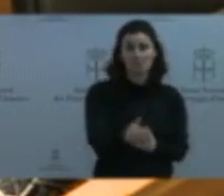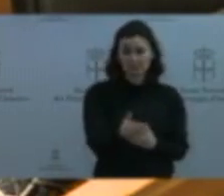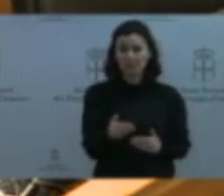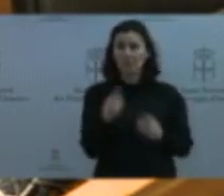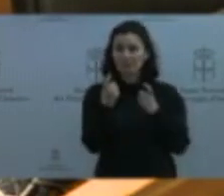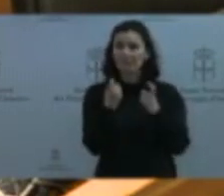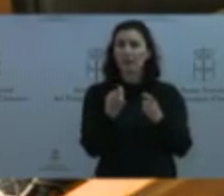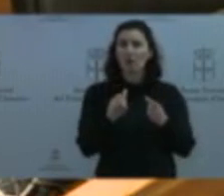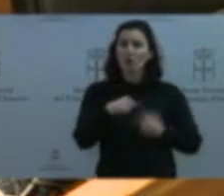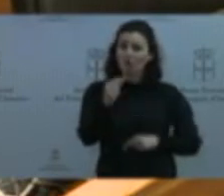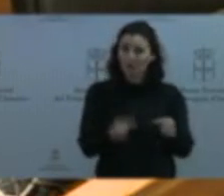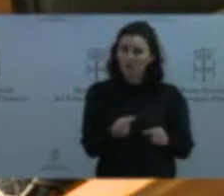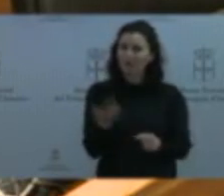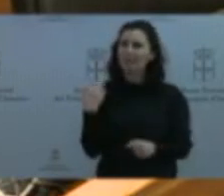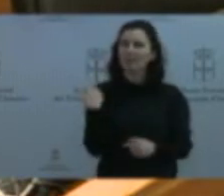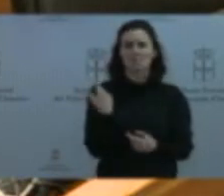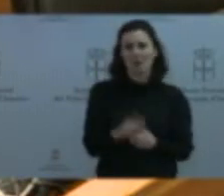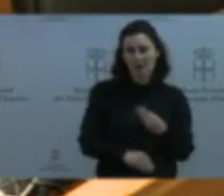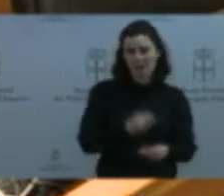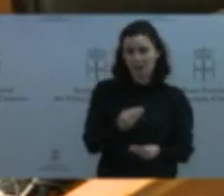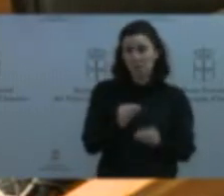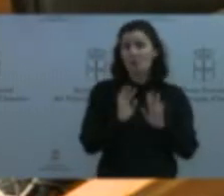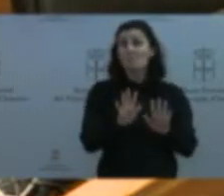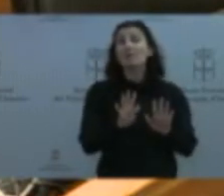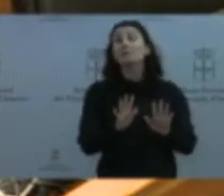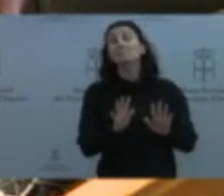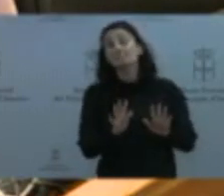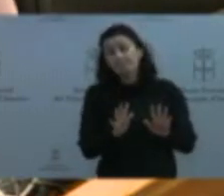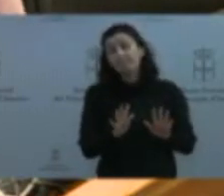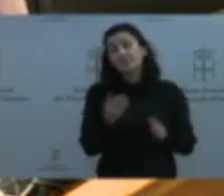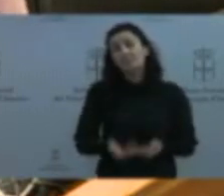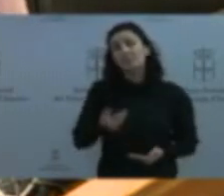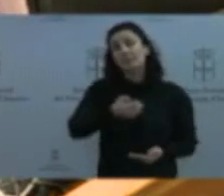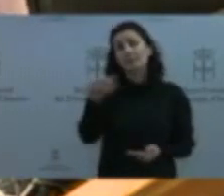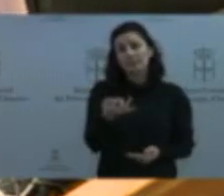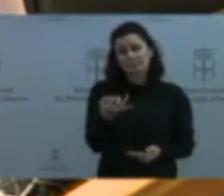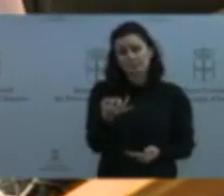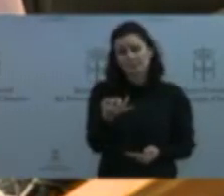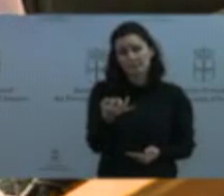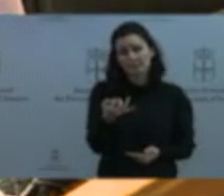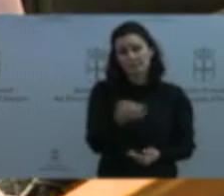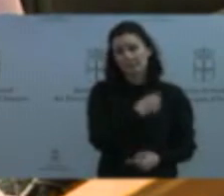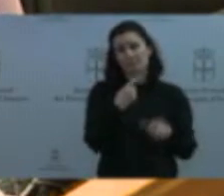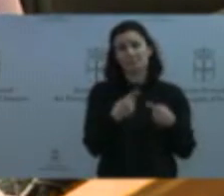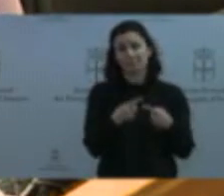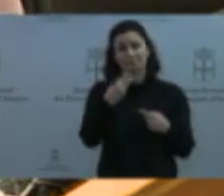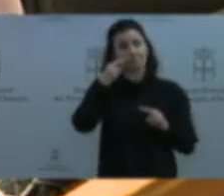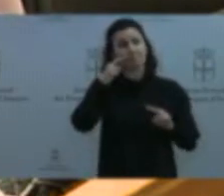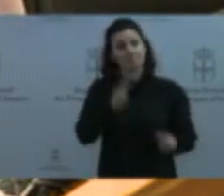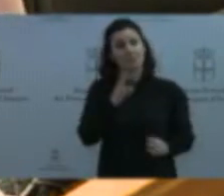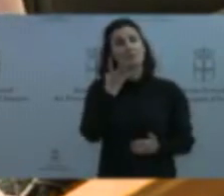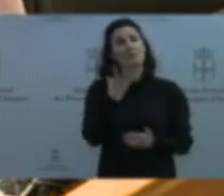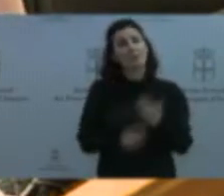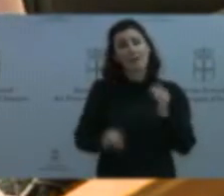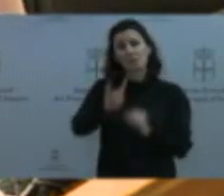pasado, pero para ello lo fundamental es, primero, reconocer los errores propios del